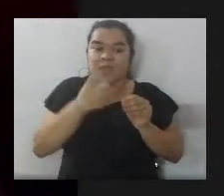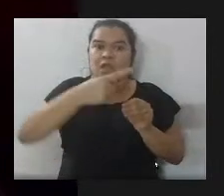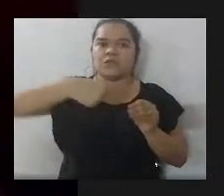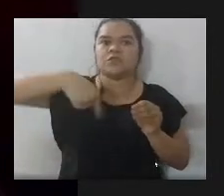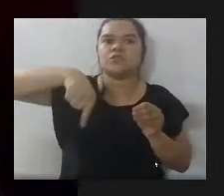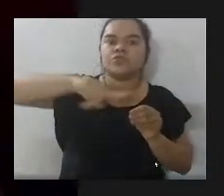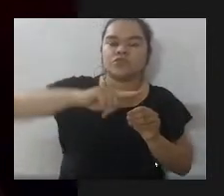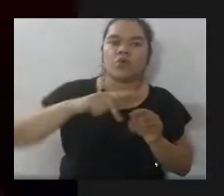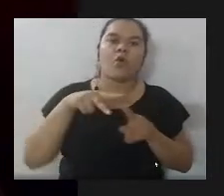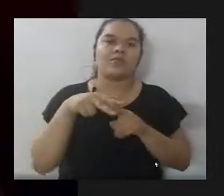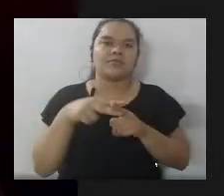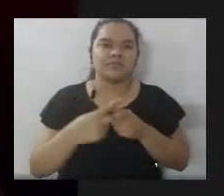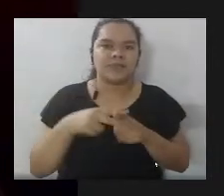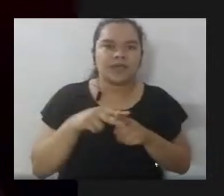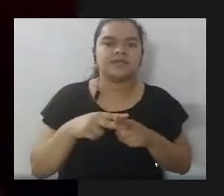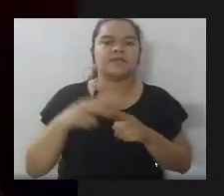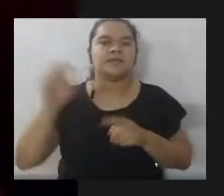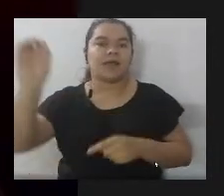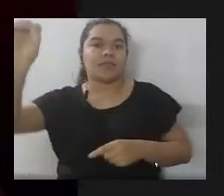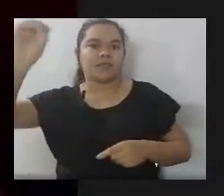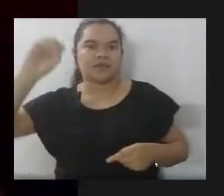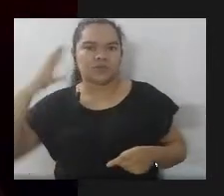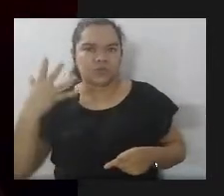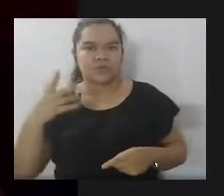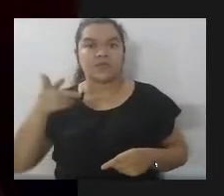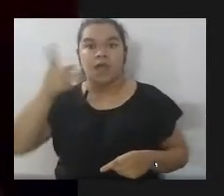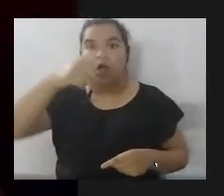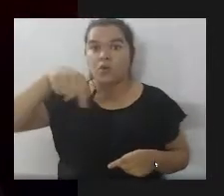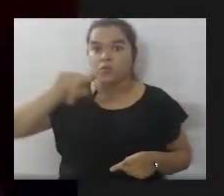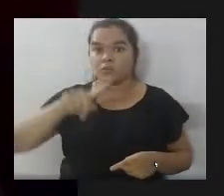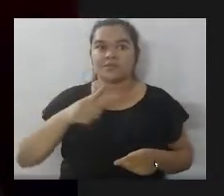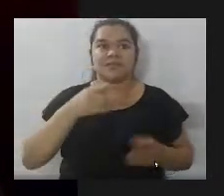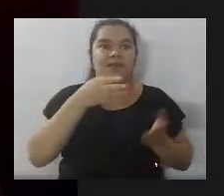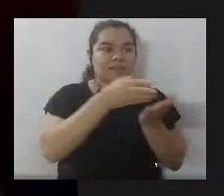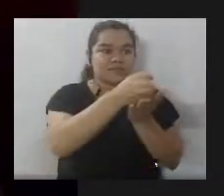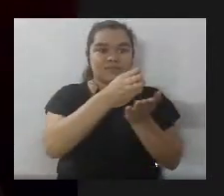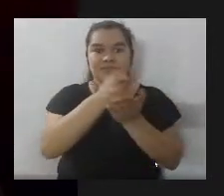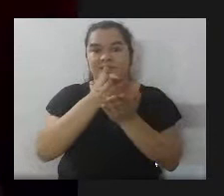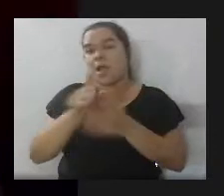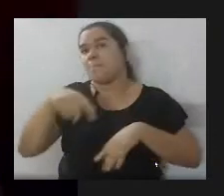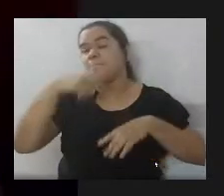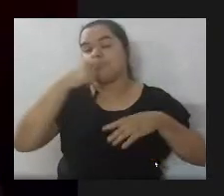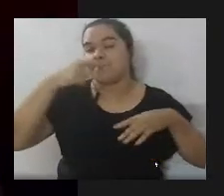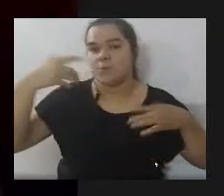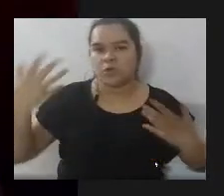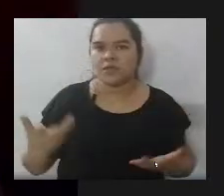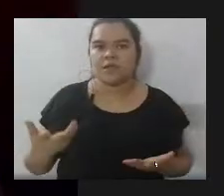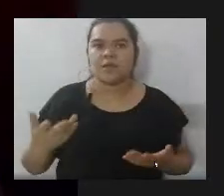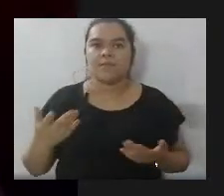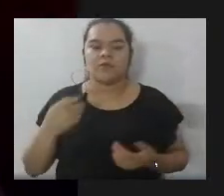académicas, técnicas, tecnológicas, que los chicos puedan, por ejemplo, en el caso...